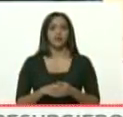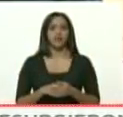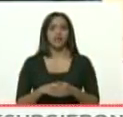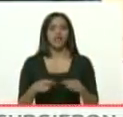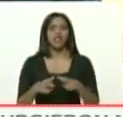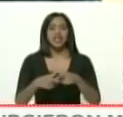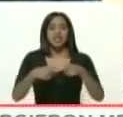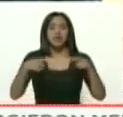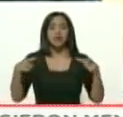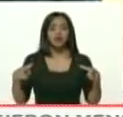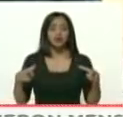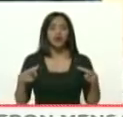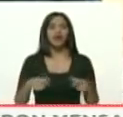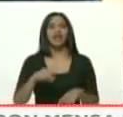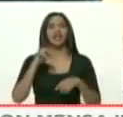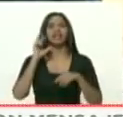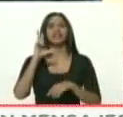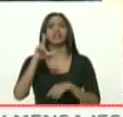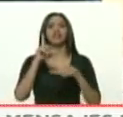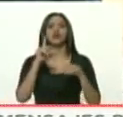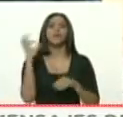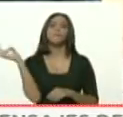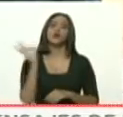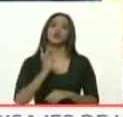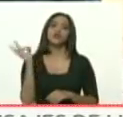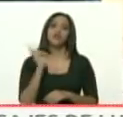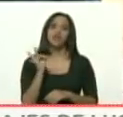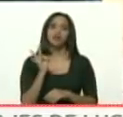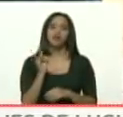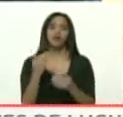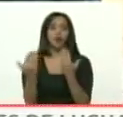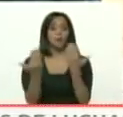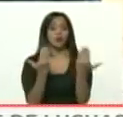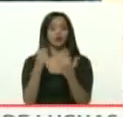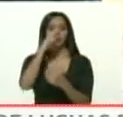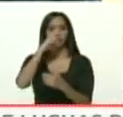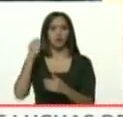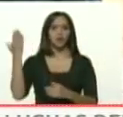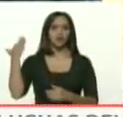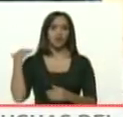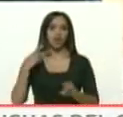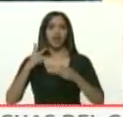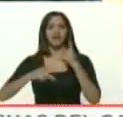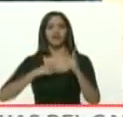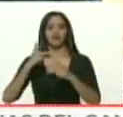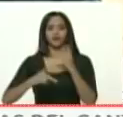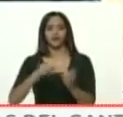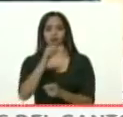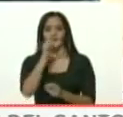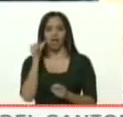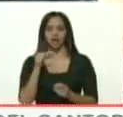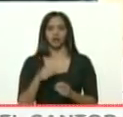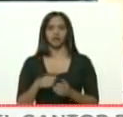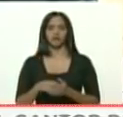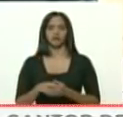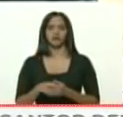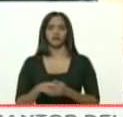incrementó el 31% en comparación al año anterior la producción de cocaína. Si podemos